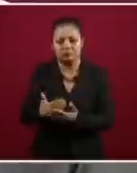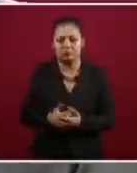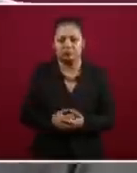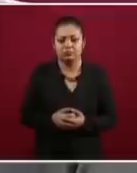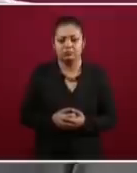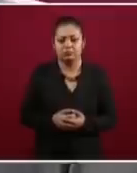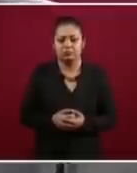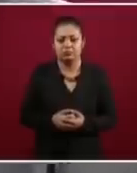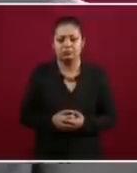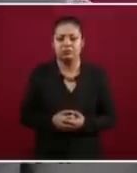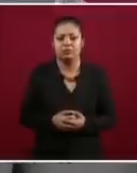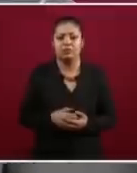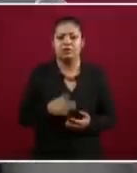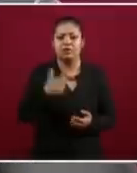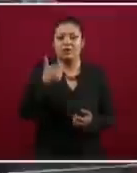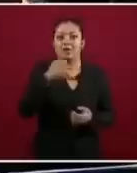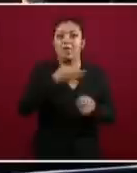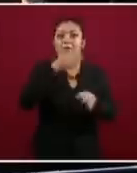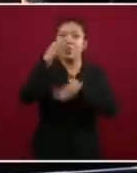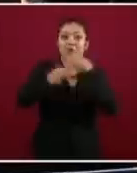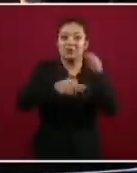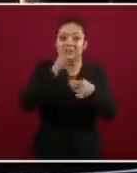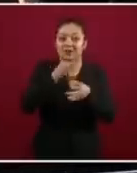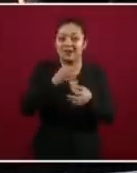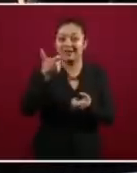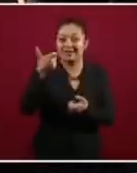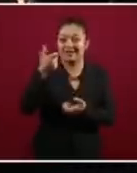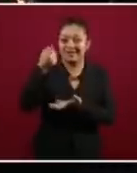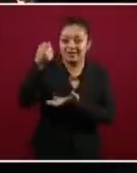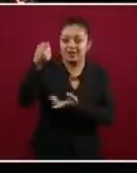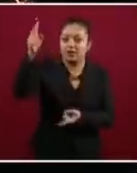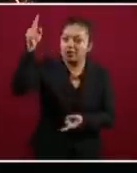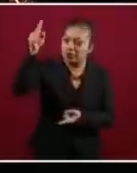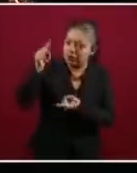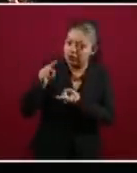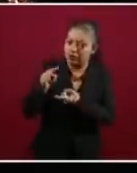se reduce el gasto de publicidad